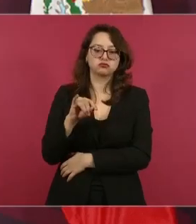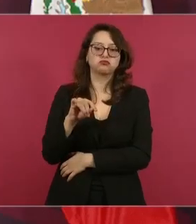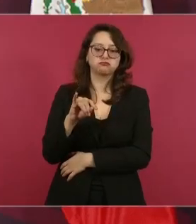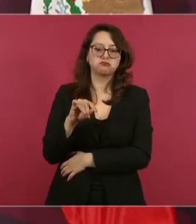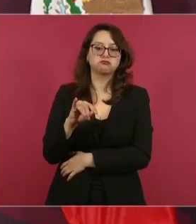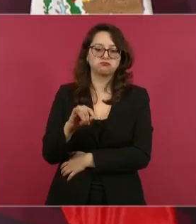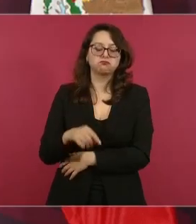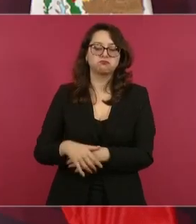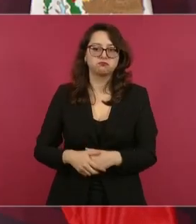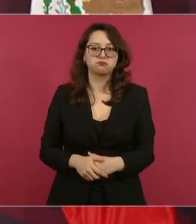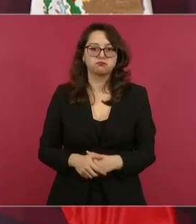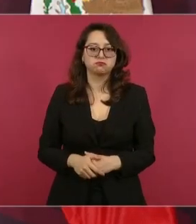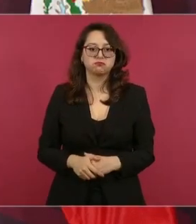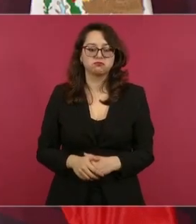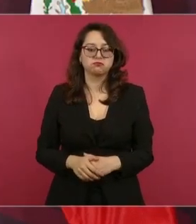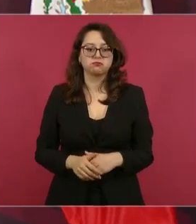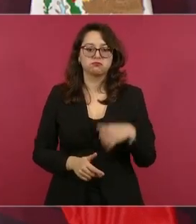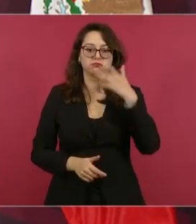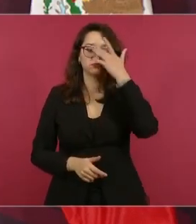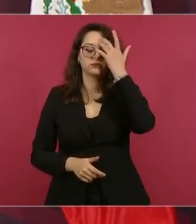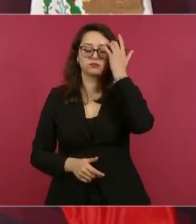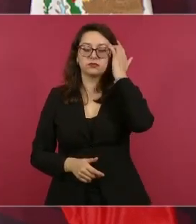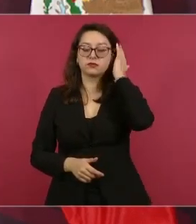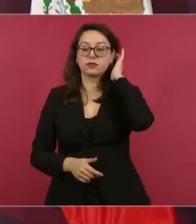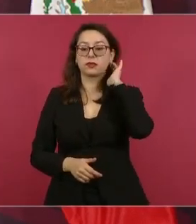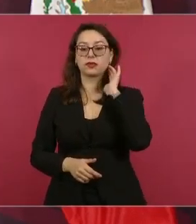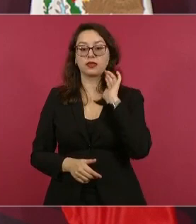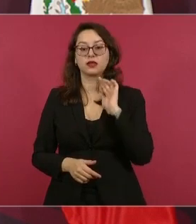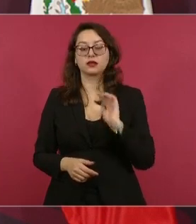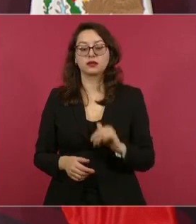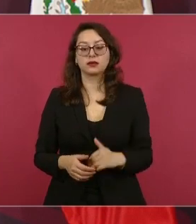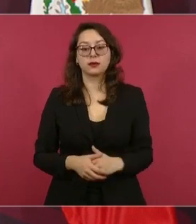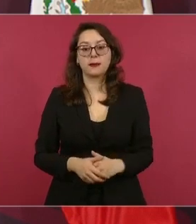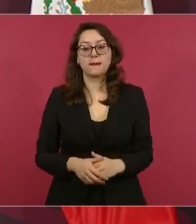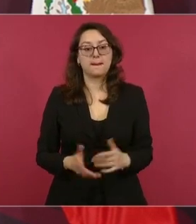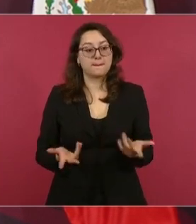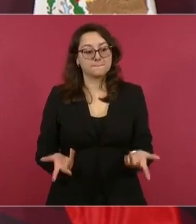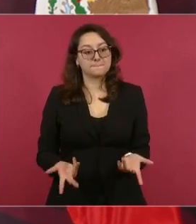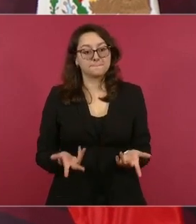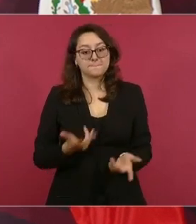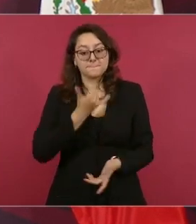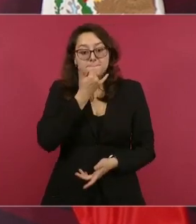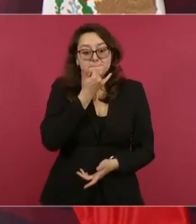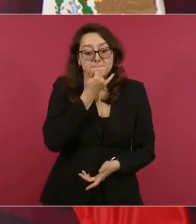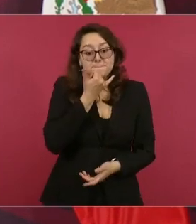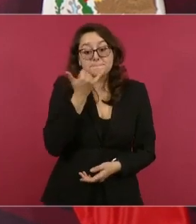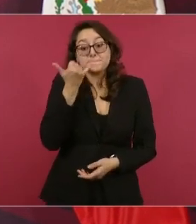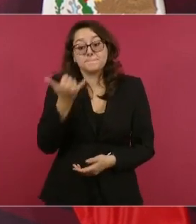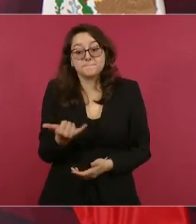crearon programas de justicia para los pueblos originarios.